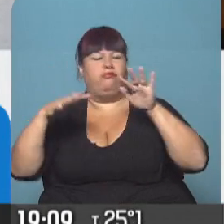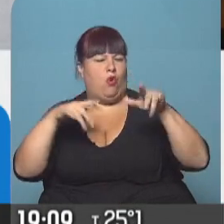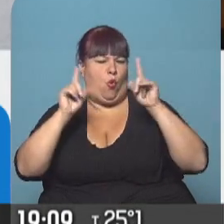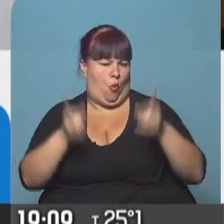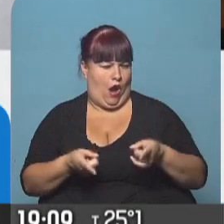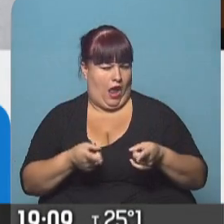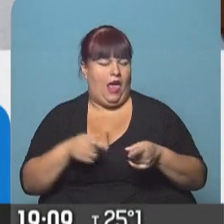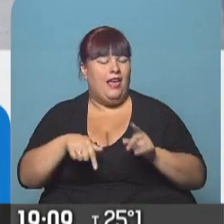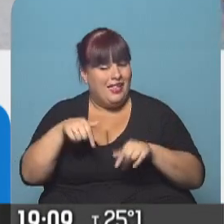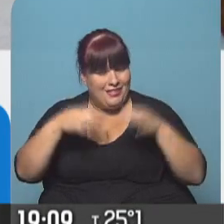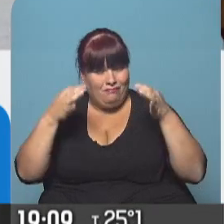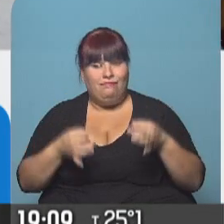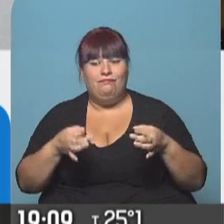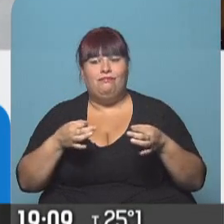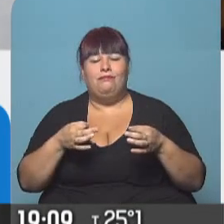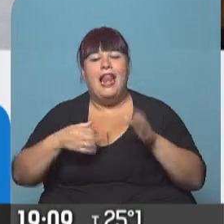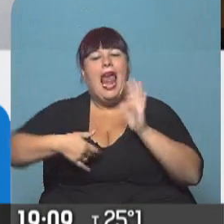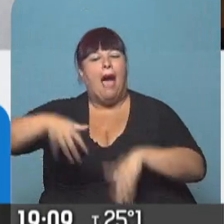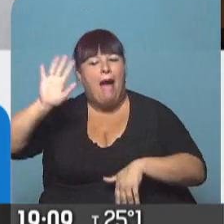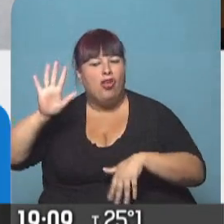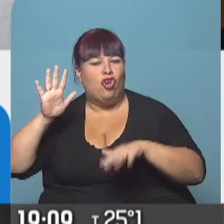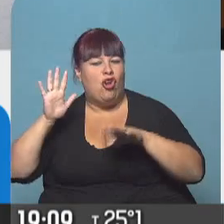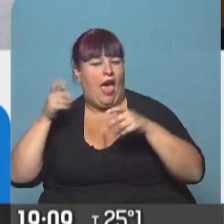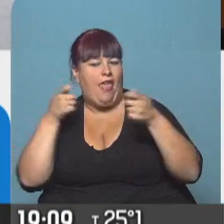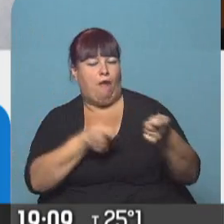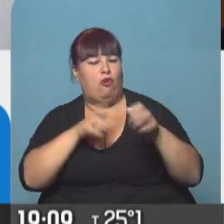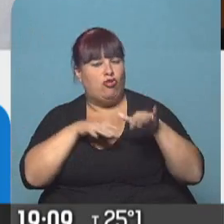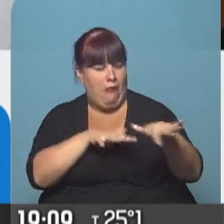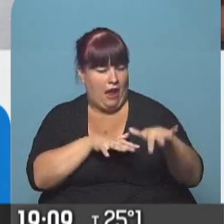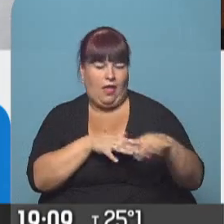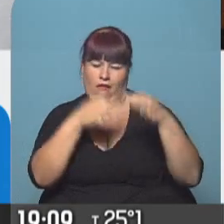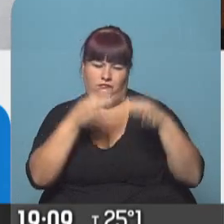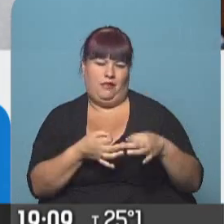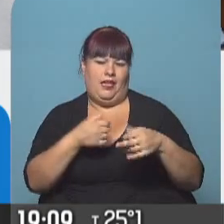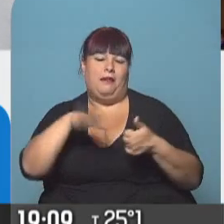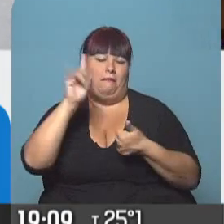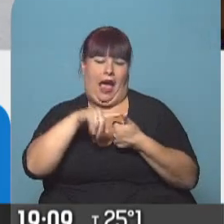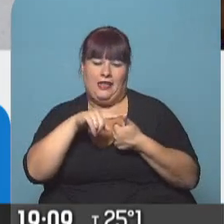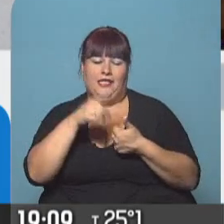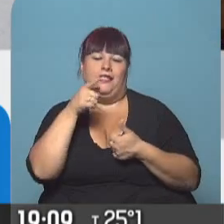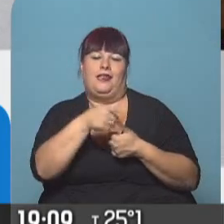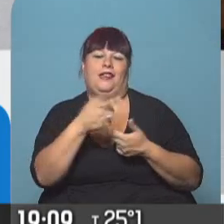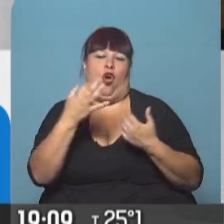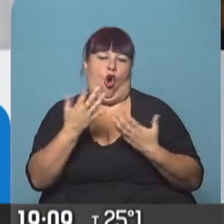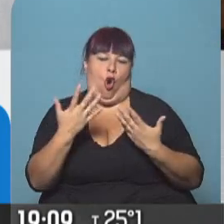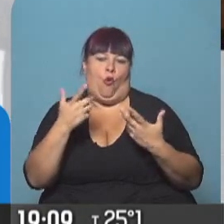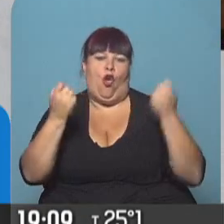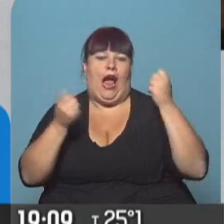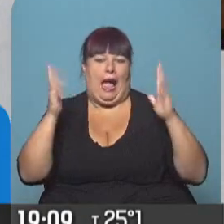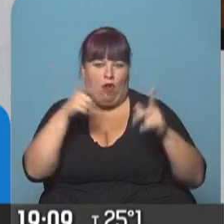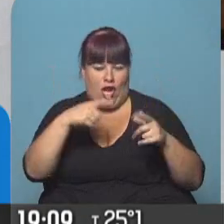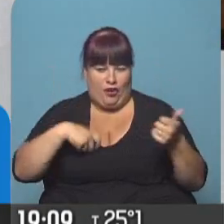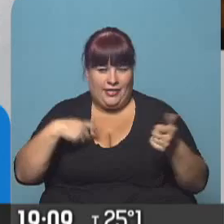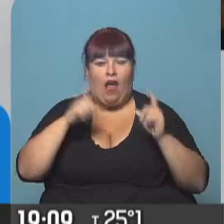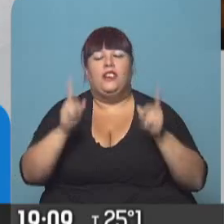Acá básicamente el grueso de los que van a acompañar la movilización seguramente van a pasar centralmente, por supuesto, por camioneros,